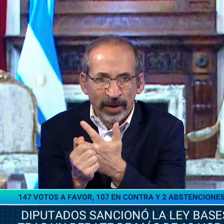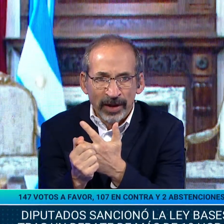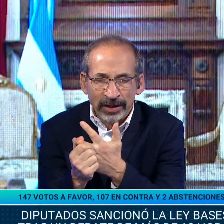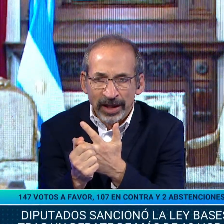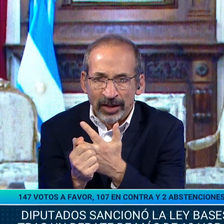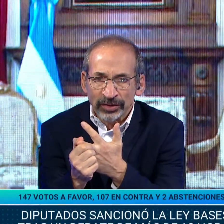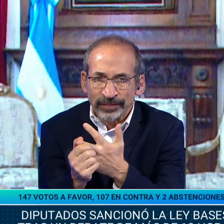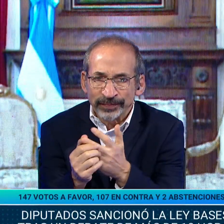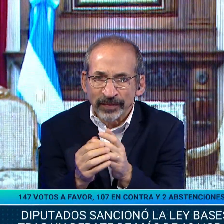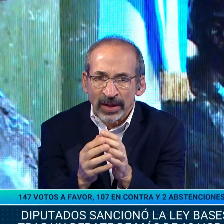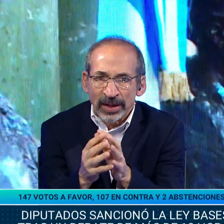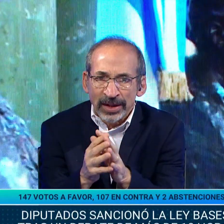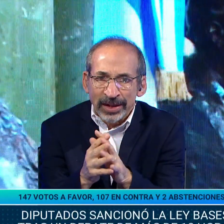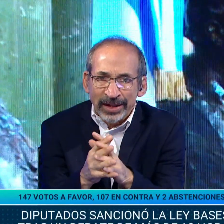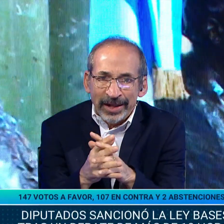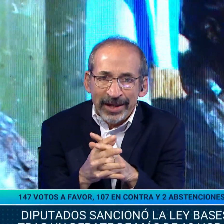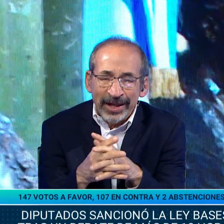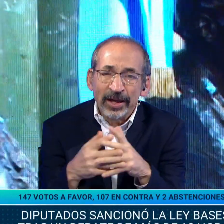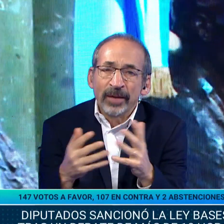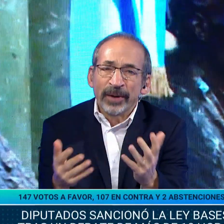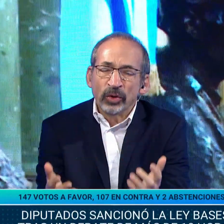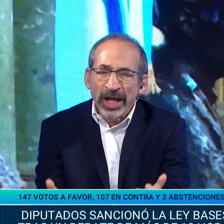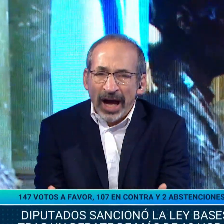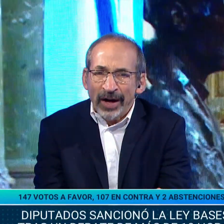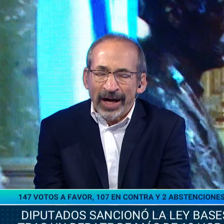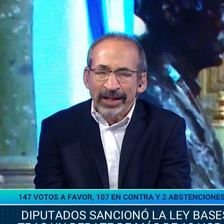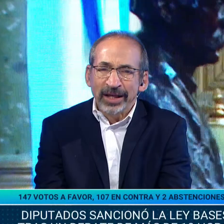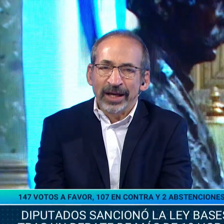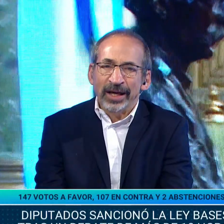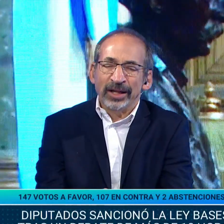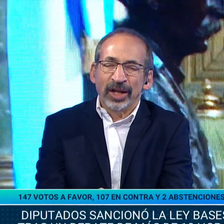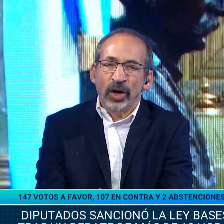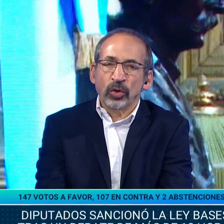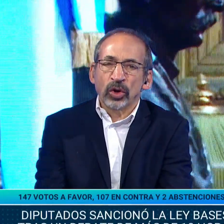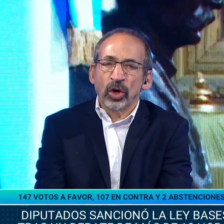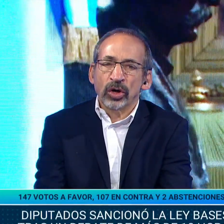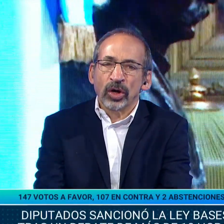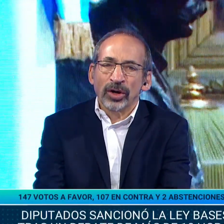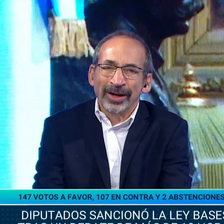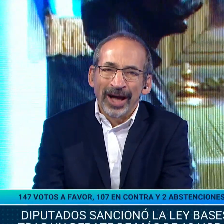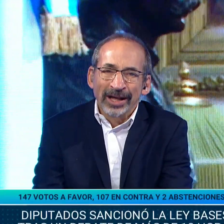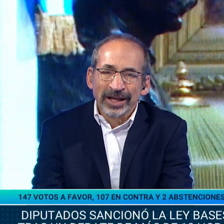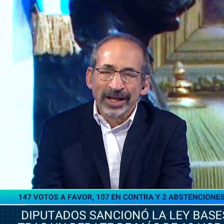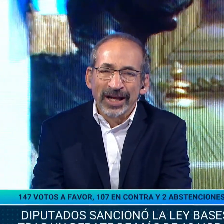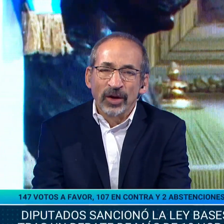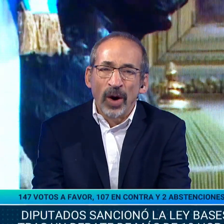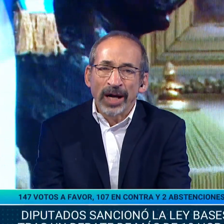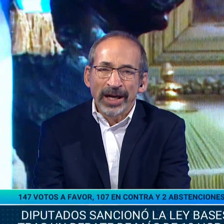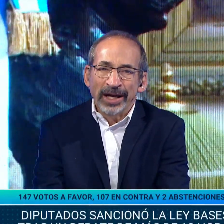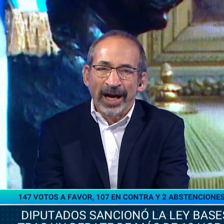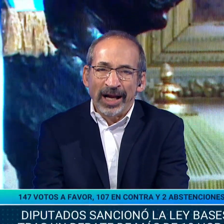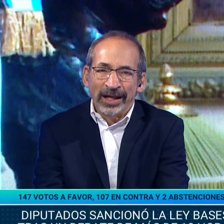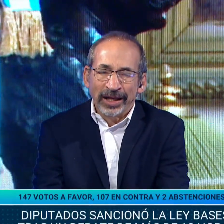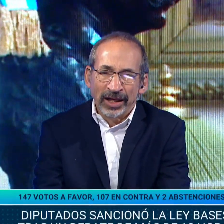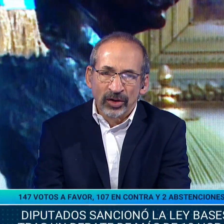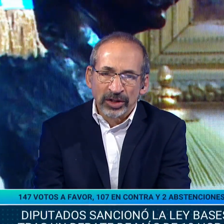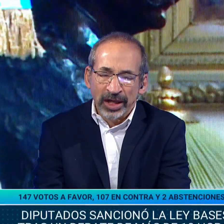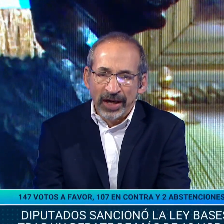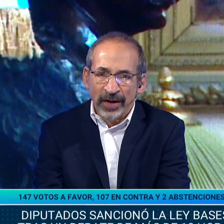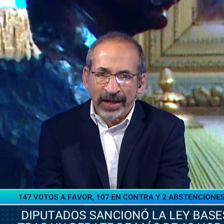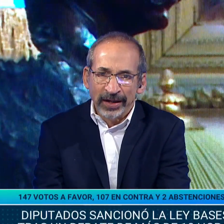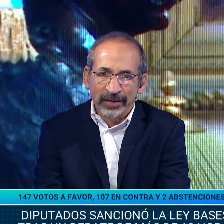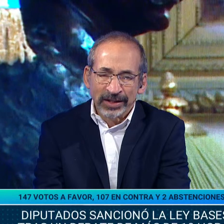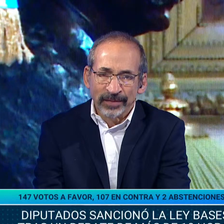la reforma del Estado. Y le preguntaba a este interlocutor acerca de cuál era el que